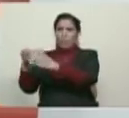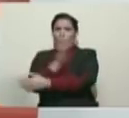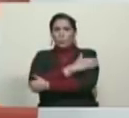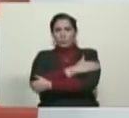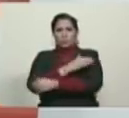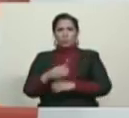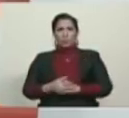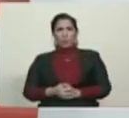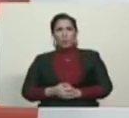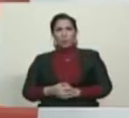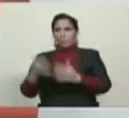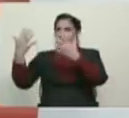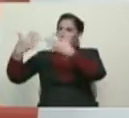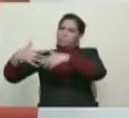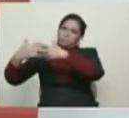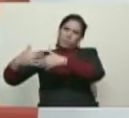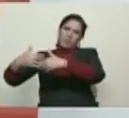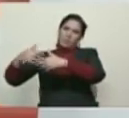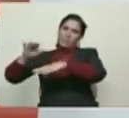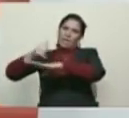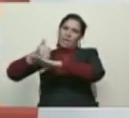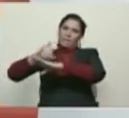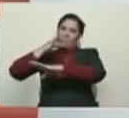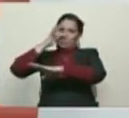de Conindustria, los mismos de Fede Cámara,